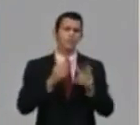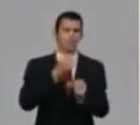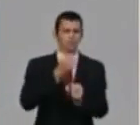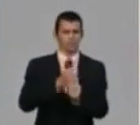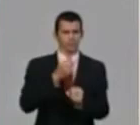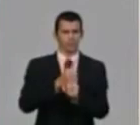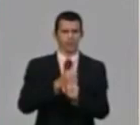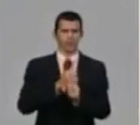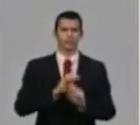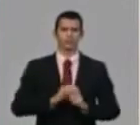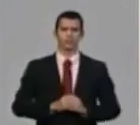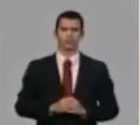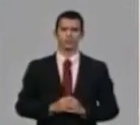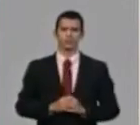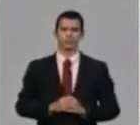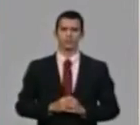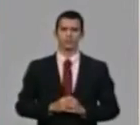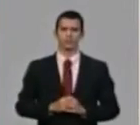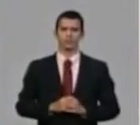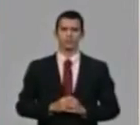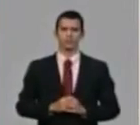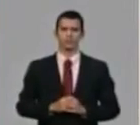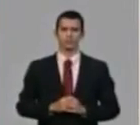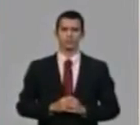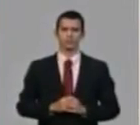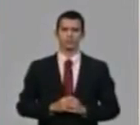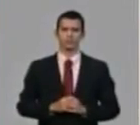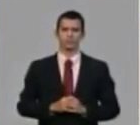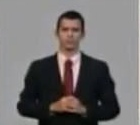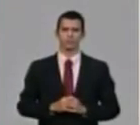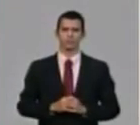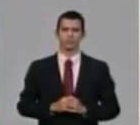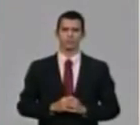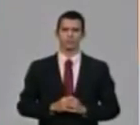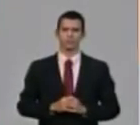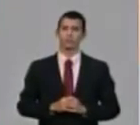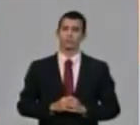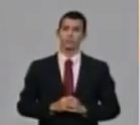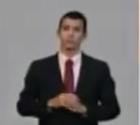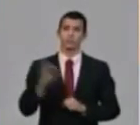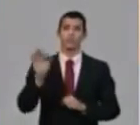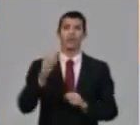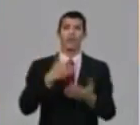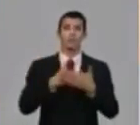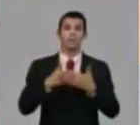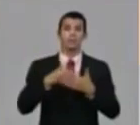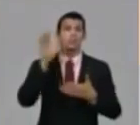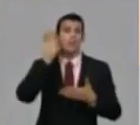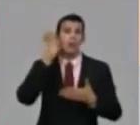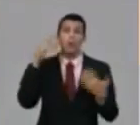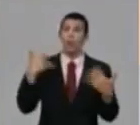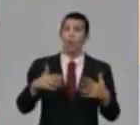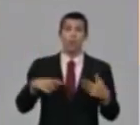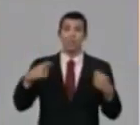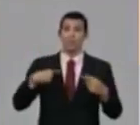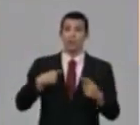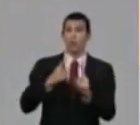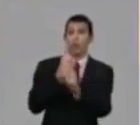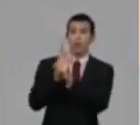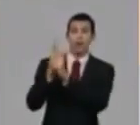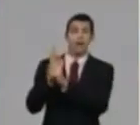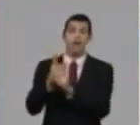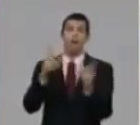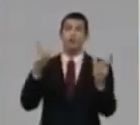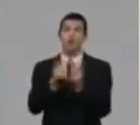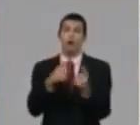forma masiva. Eso nos da la idea también de la responsabilidad que tienen ante el cumplimiento de los compromisos, sino que sea exactamente, ha sido un proceso que